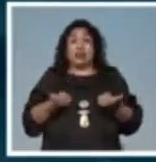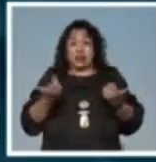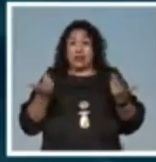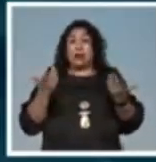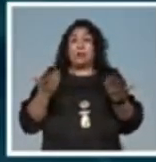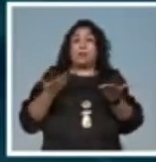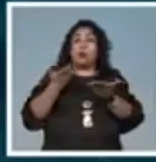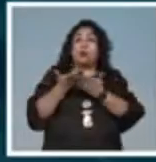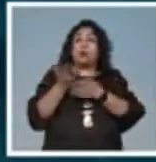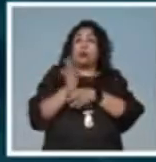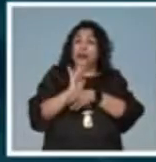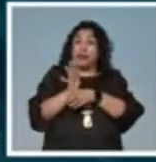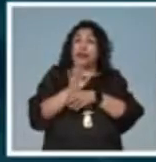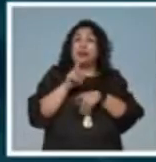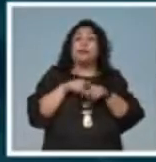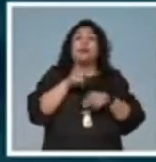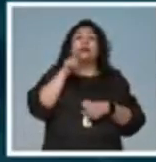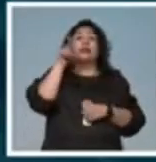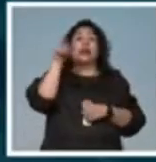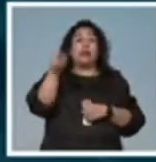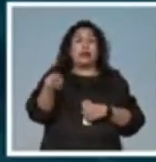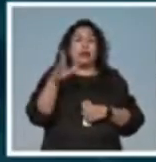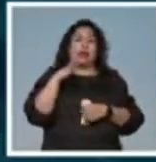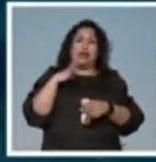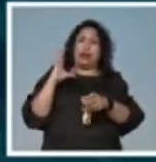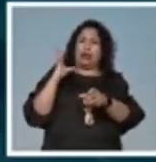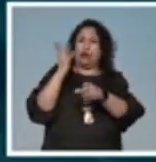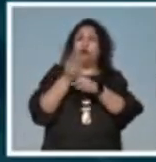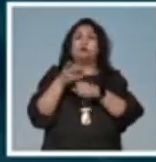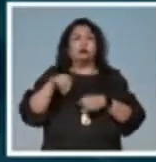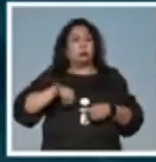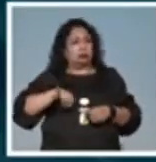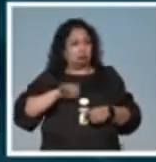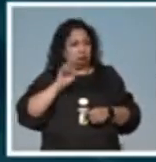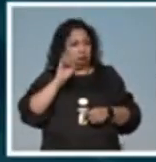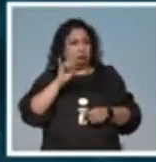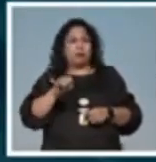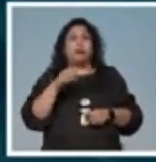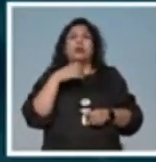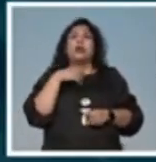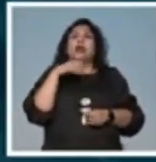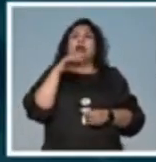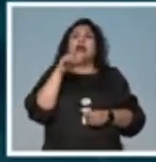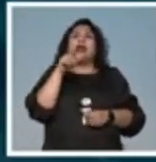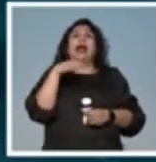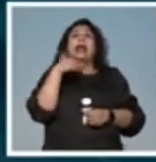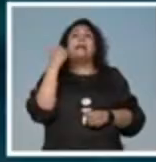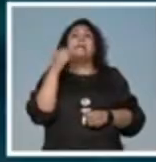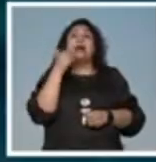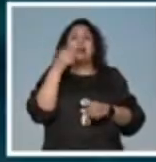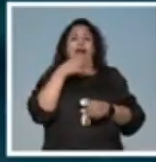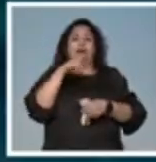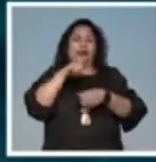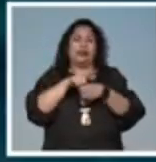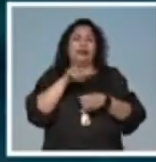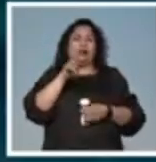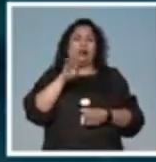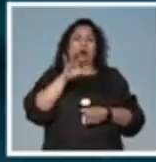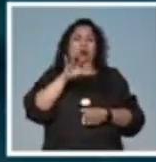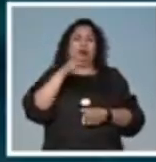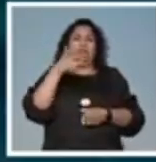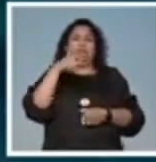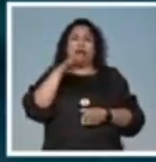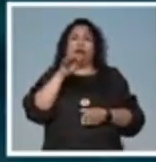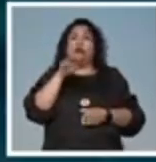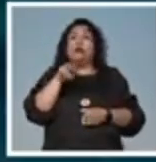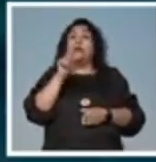la propuesta del cine más allá. El año pasado tuvo una retrospectiva muy interesante en Oberhausen, en Alemania, en el Festival de Oberhausen, y también le hicieron